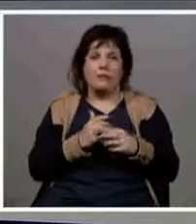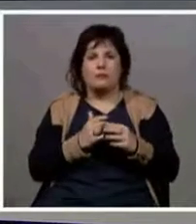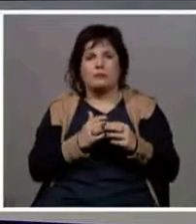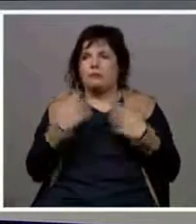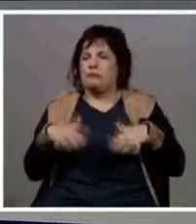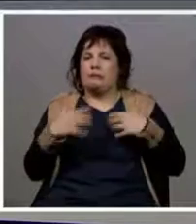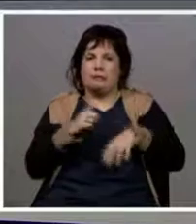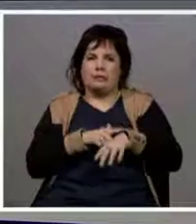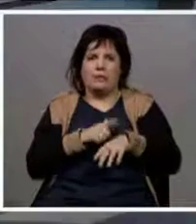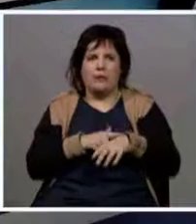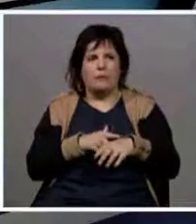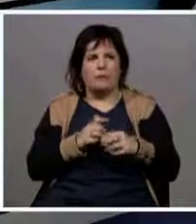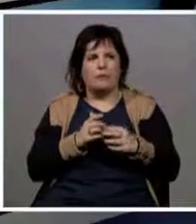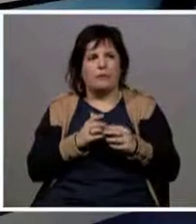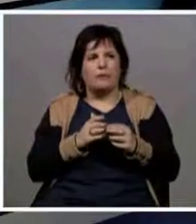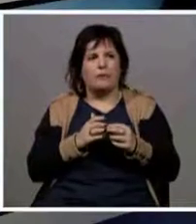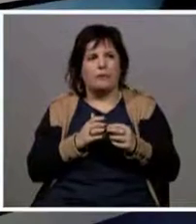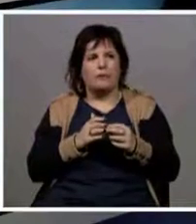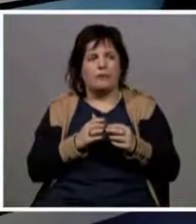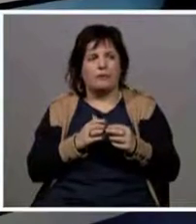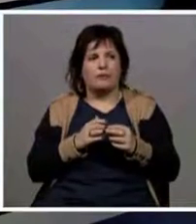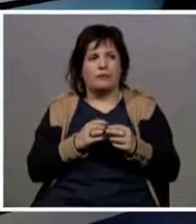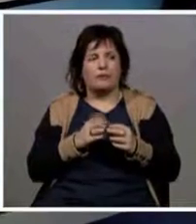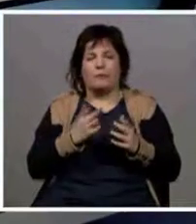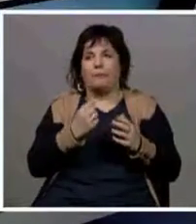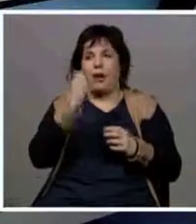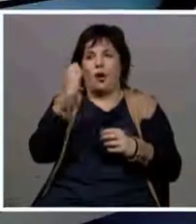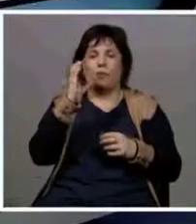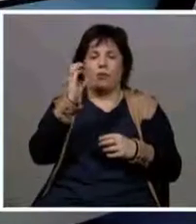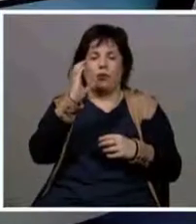corriendo más no se está corriendo la farc